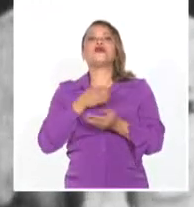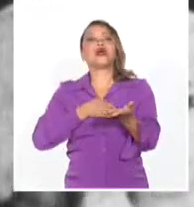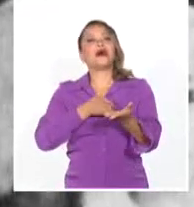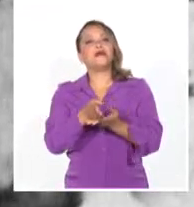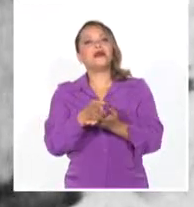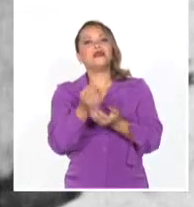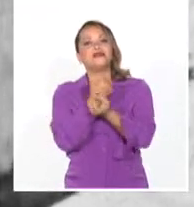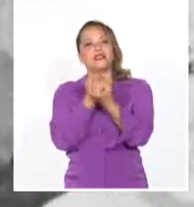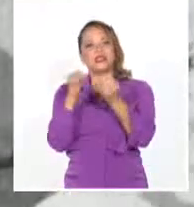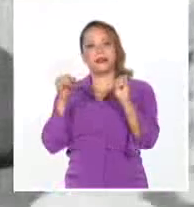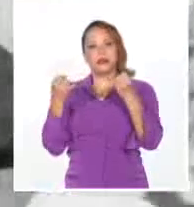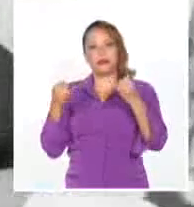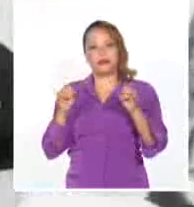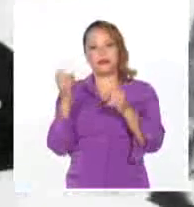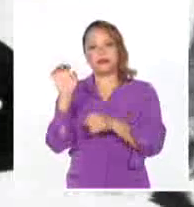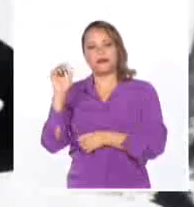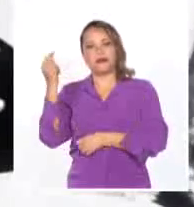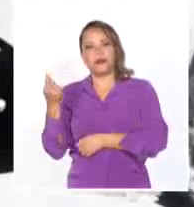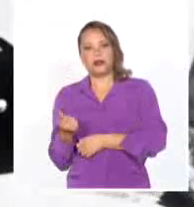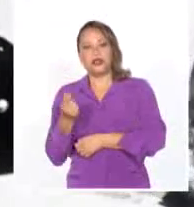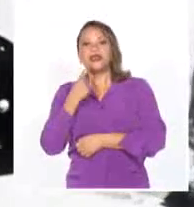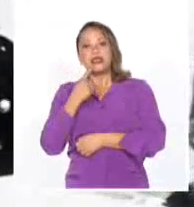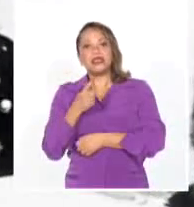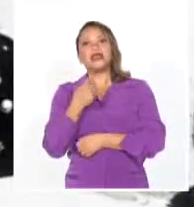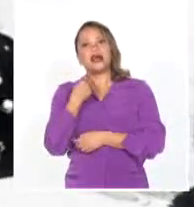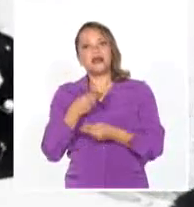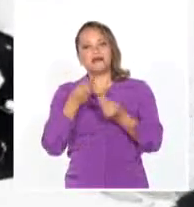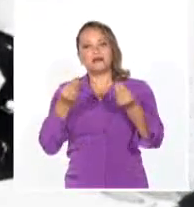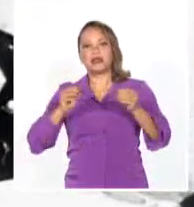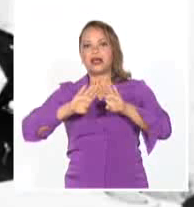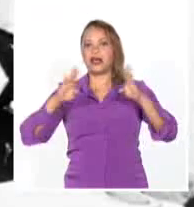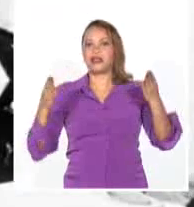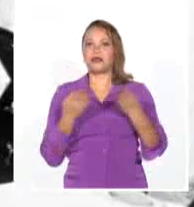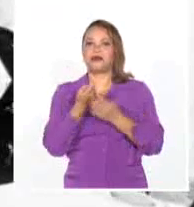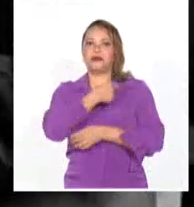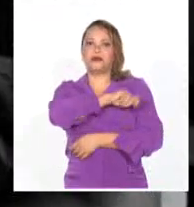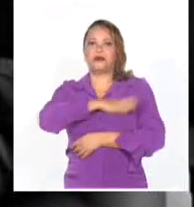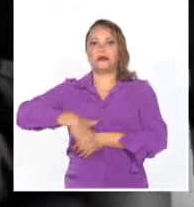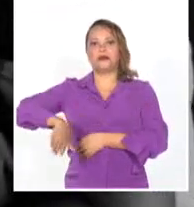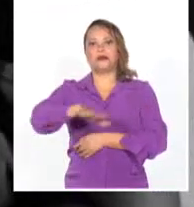se garantiza el bienestar social que alcanzó a todo un pueblo.